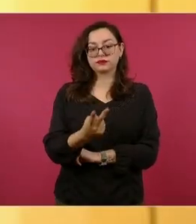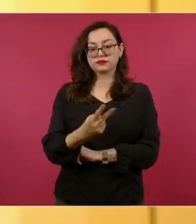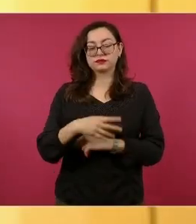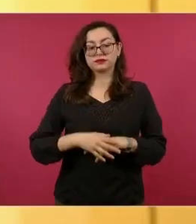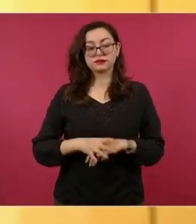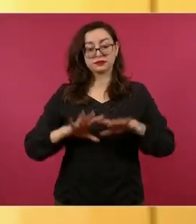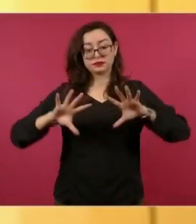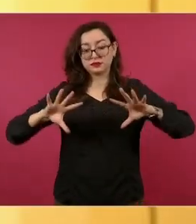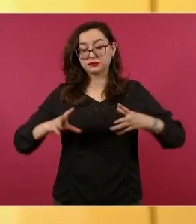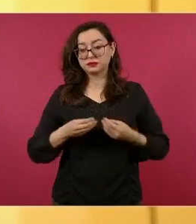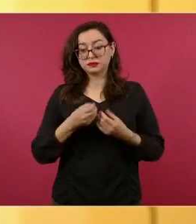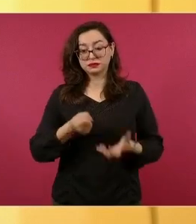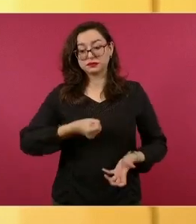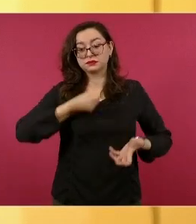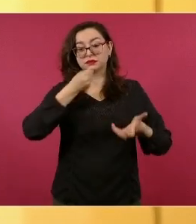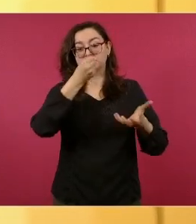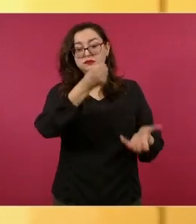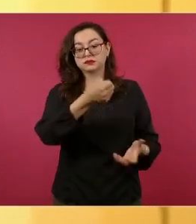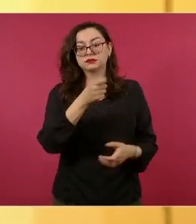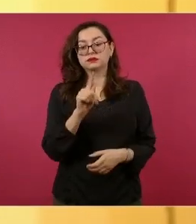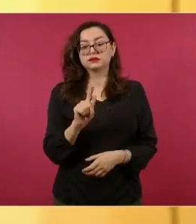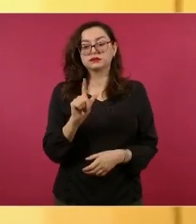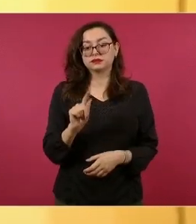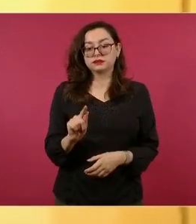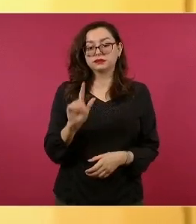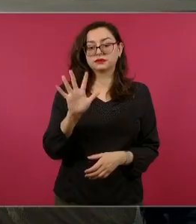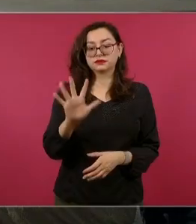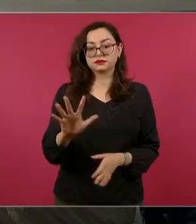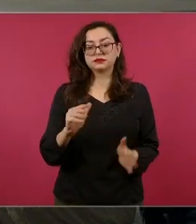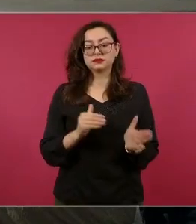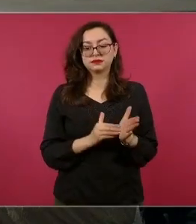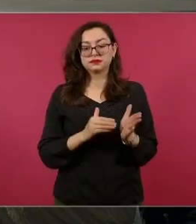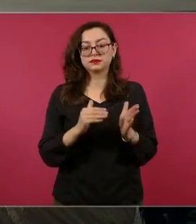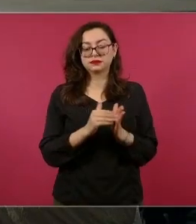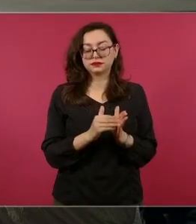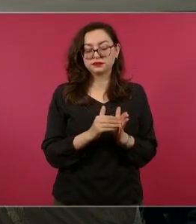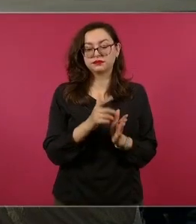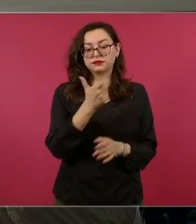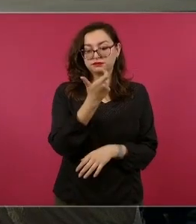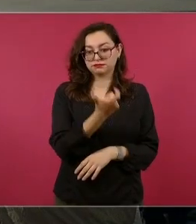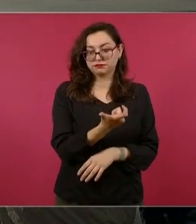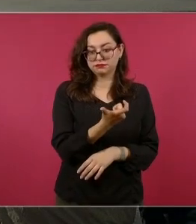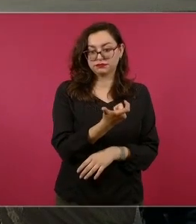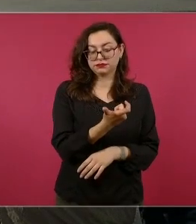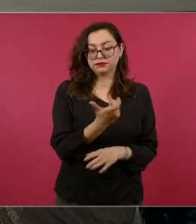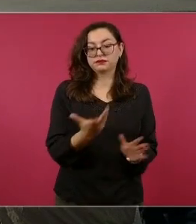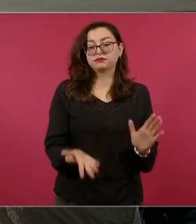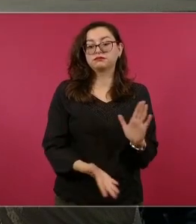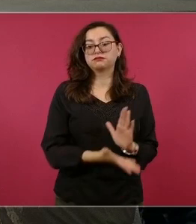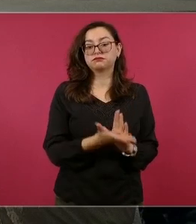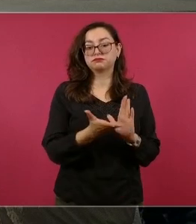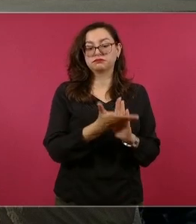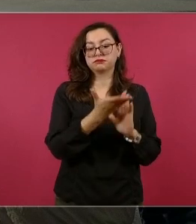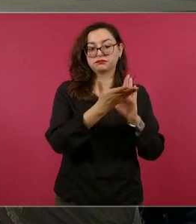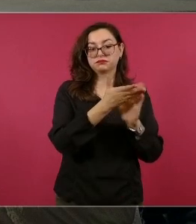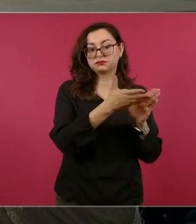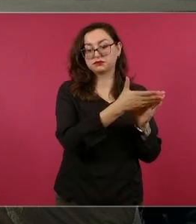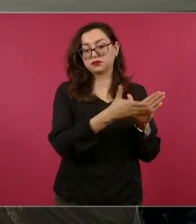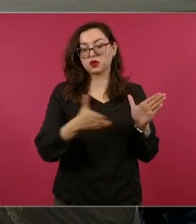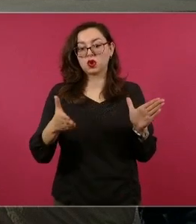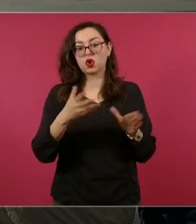de este aeropuerto fue de 75 mil millones de pesos y fue construido en un tiempo